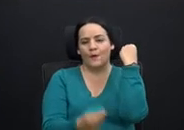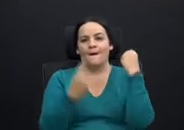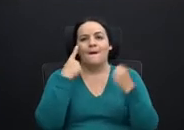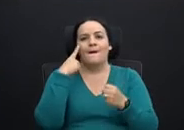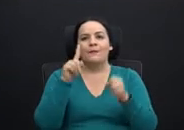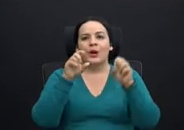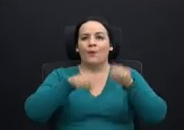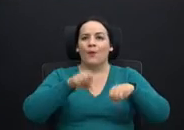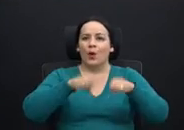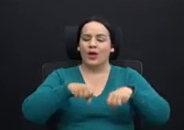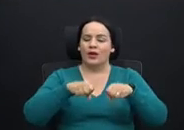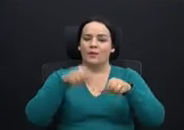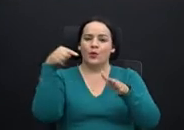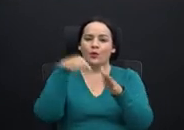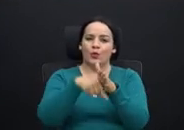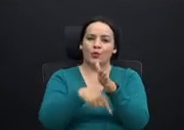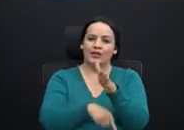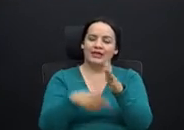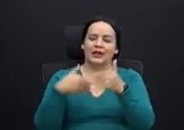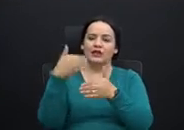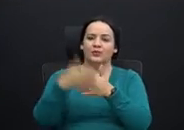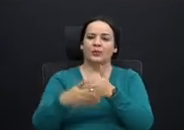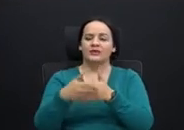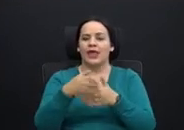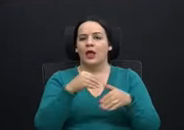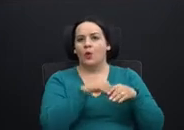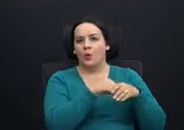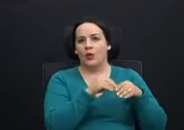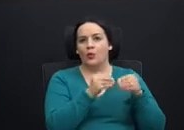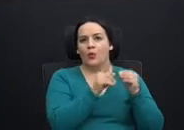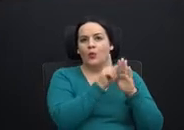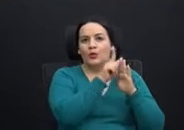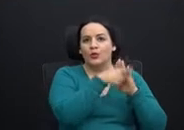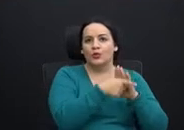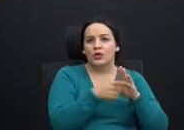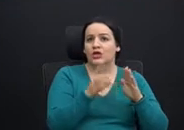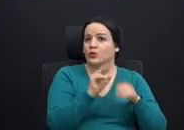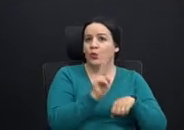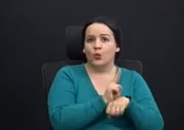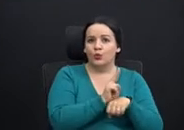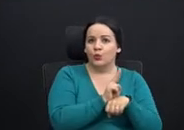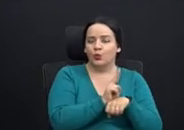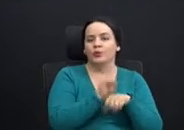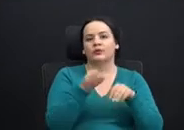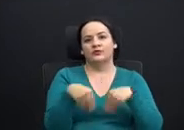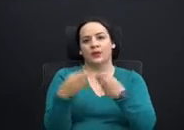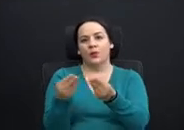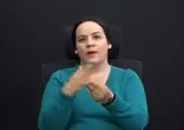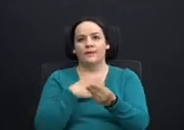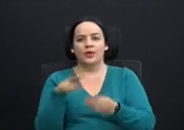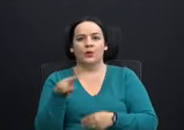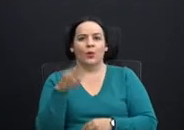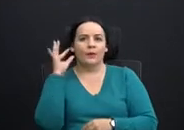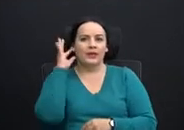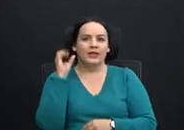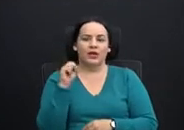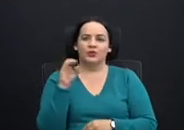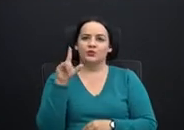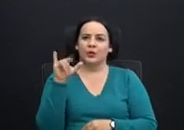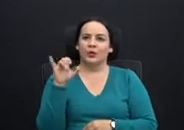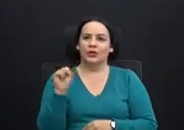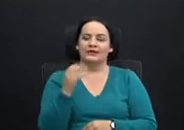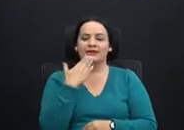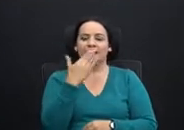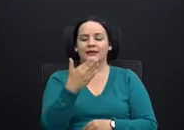para poder profundizar después. Y me reservo unos minutos y si no los uso se los cedo a mi compañera Solís. Gracias,